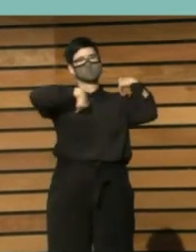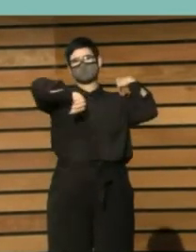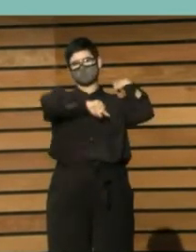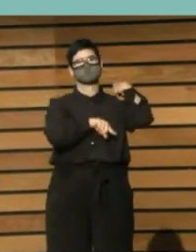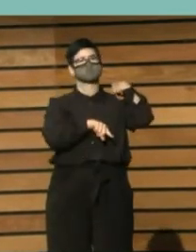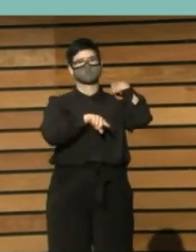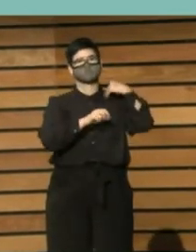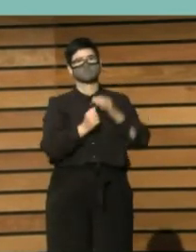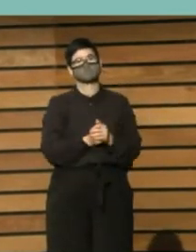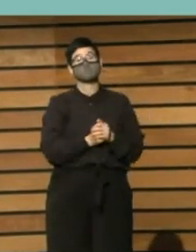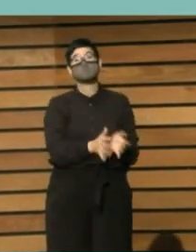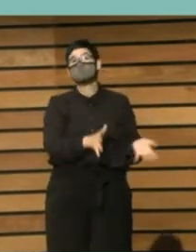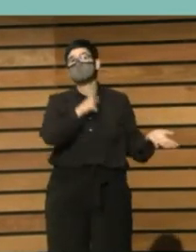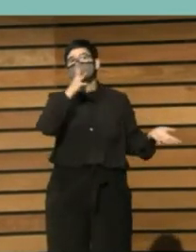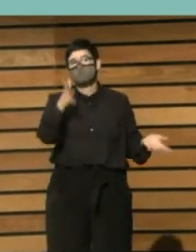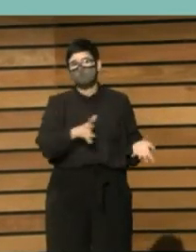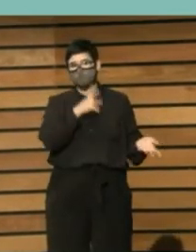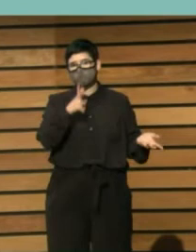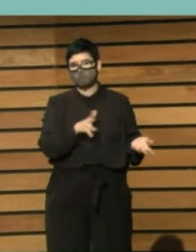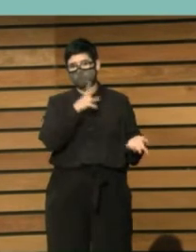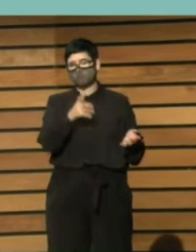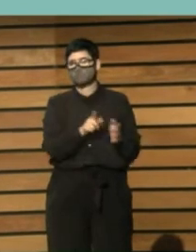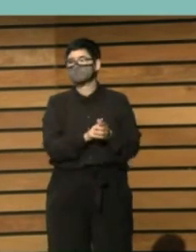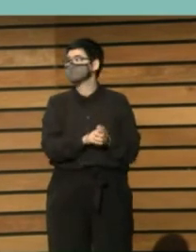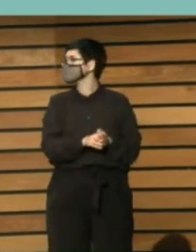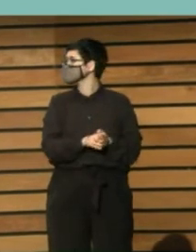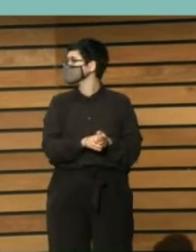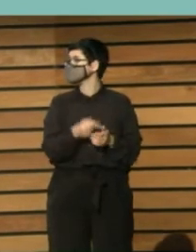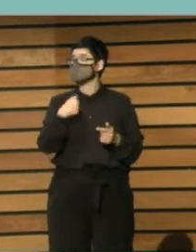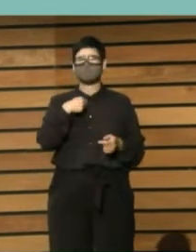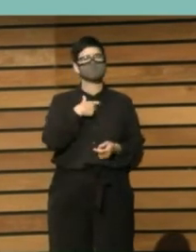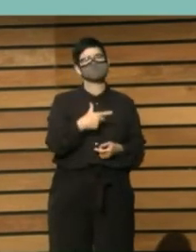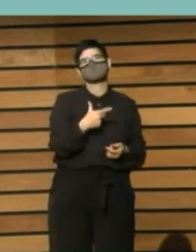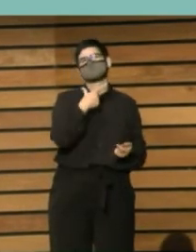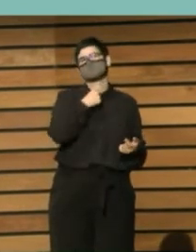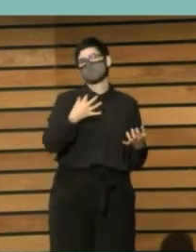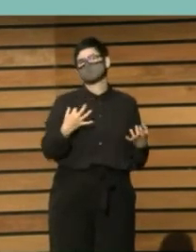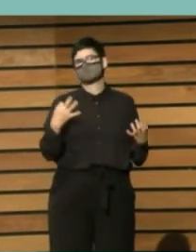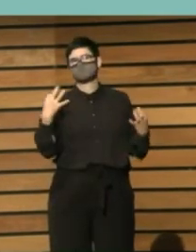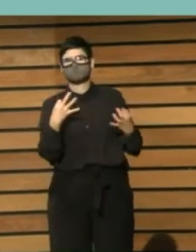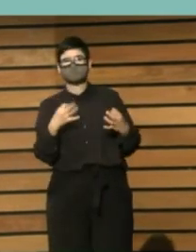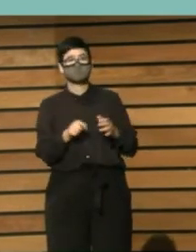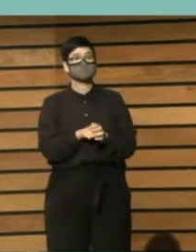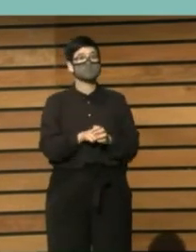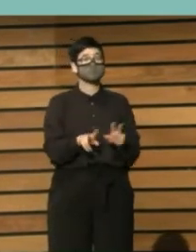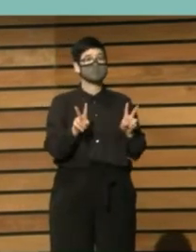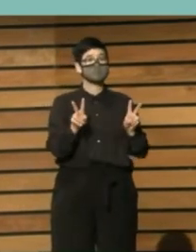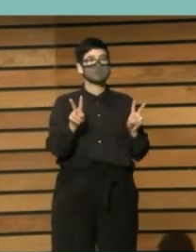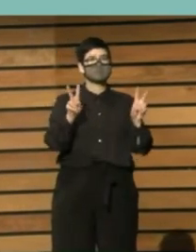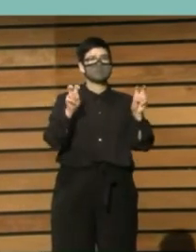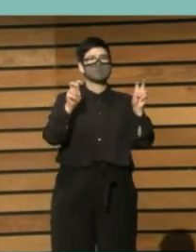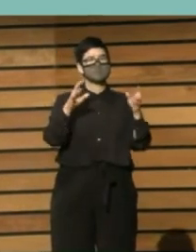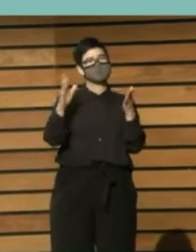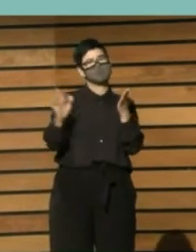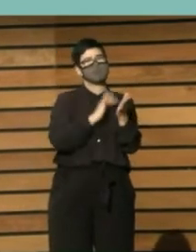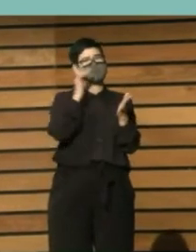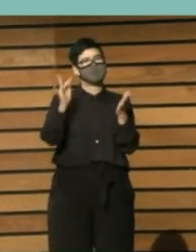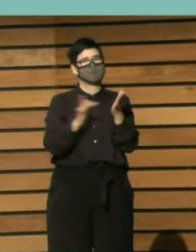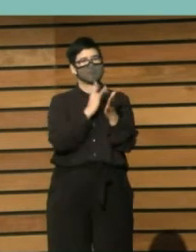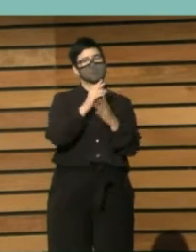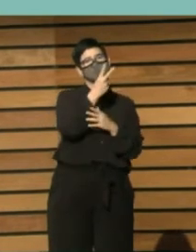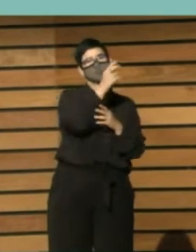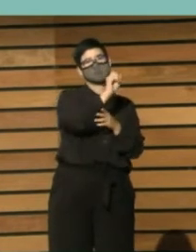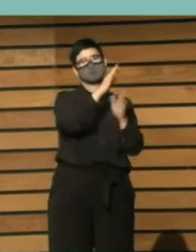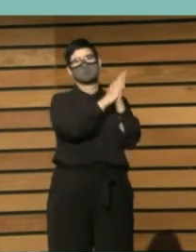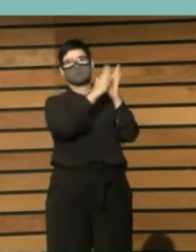eso, me gusta muchísimo el tema de la Agenda 2030. O sea, tenía